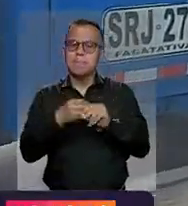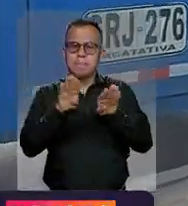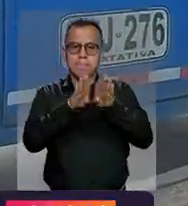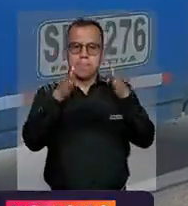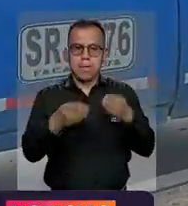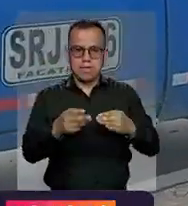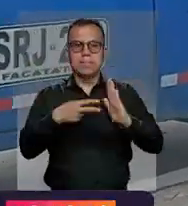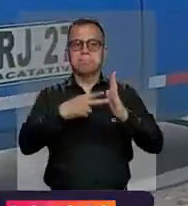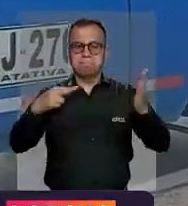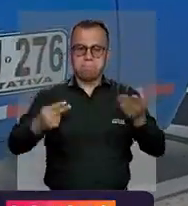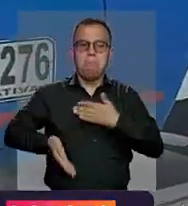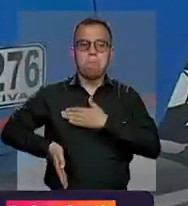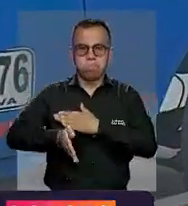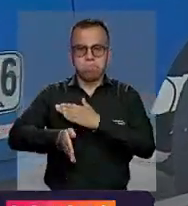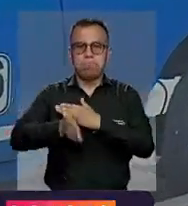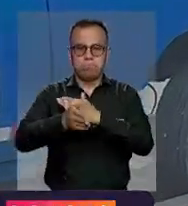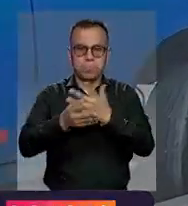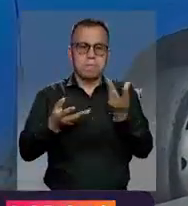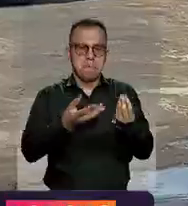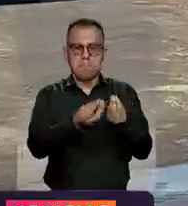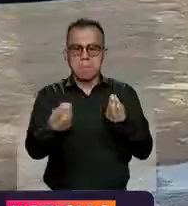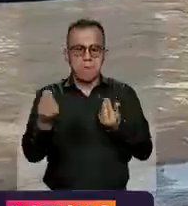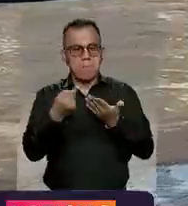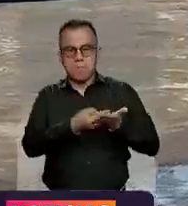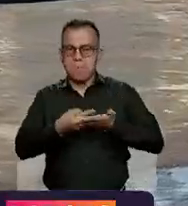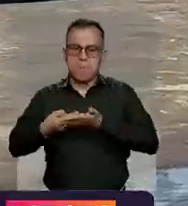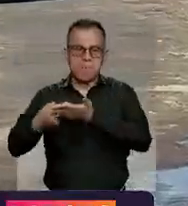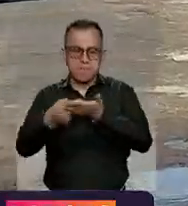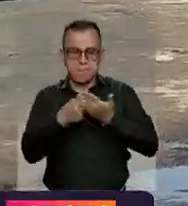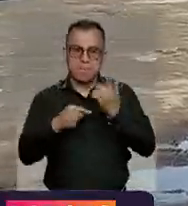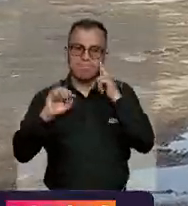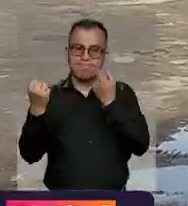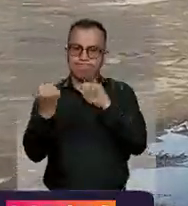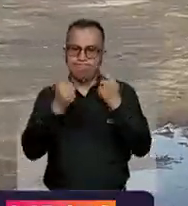técnicas continuarán realizándose con los gremios para discutir los temas que preocupan a los transportadores.